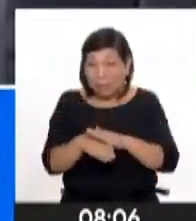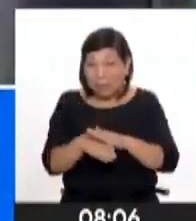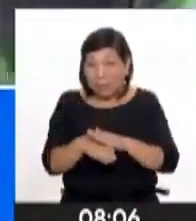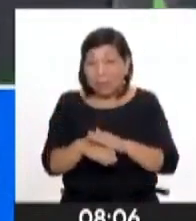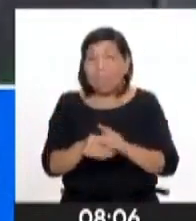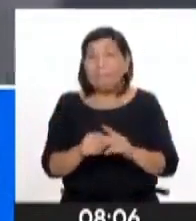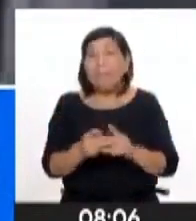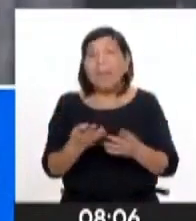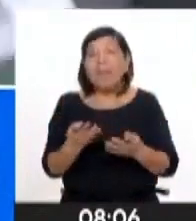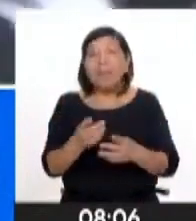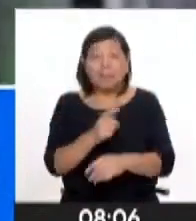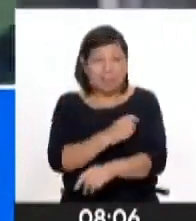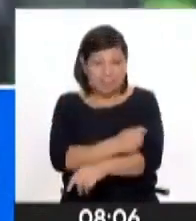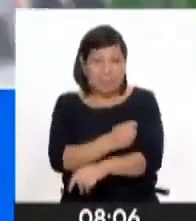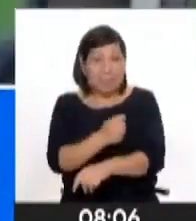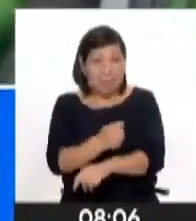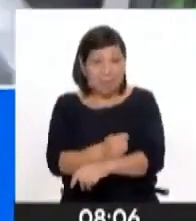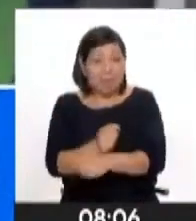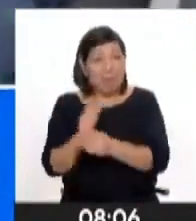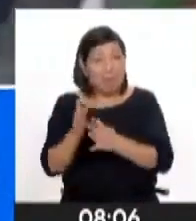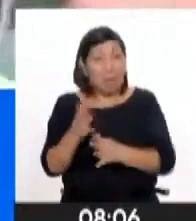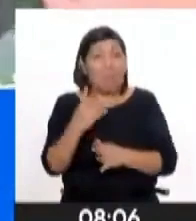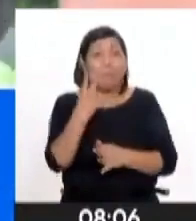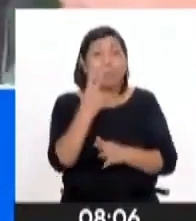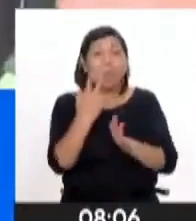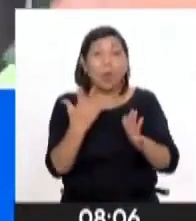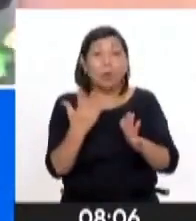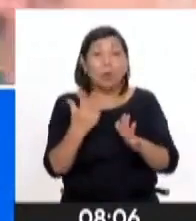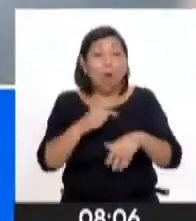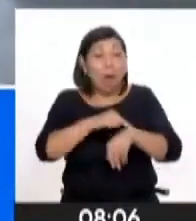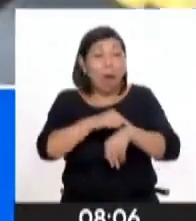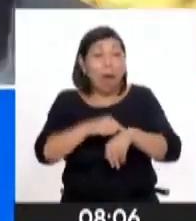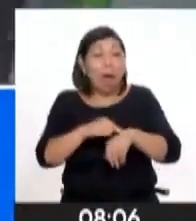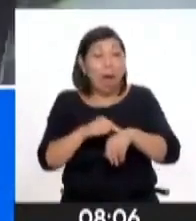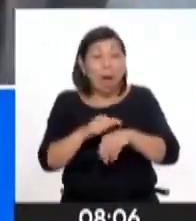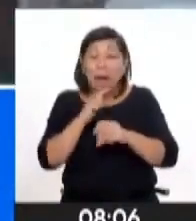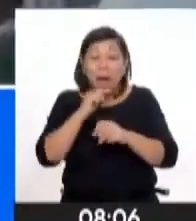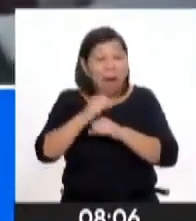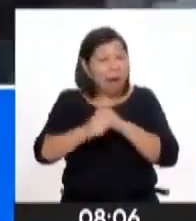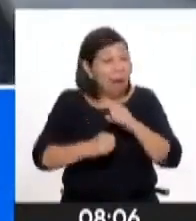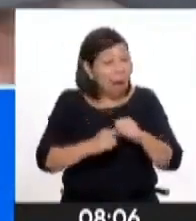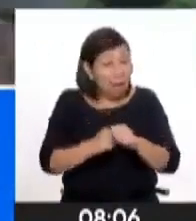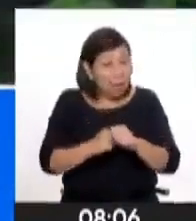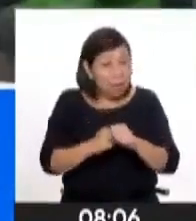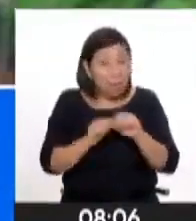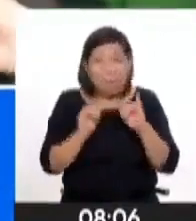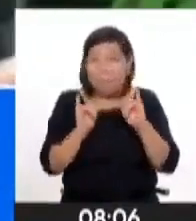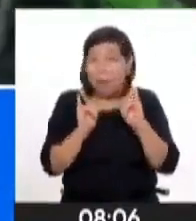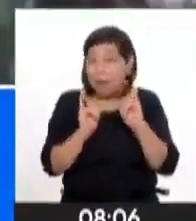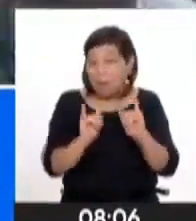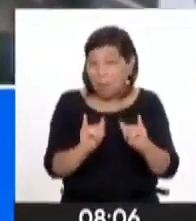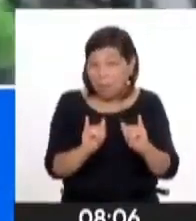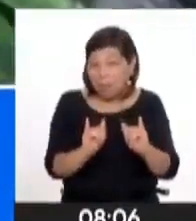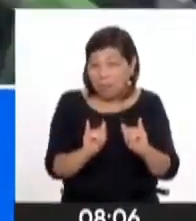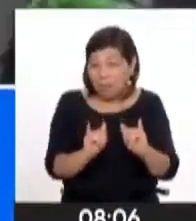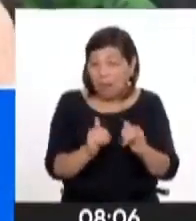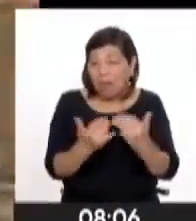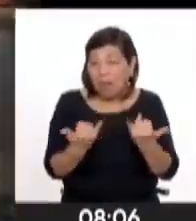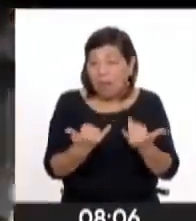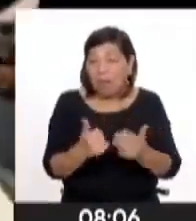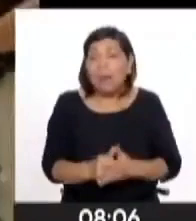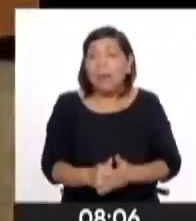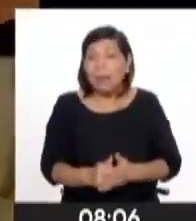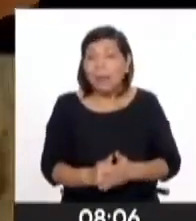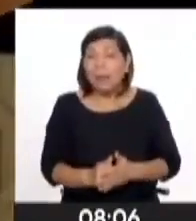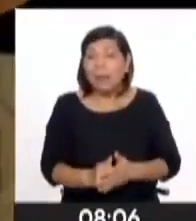2005. Su madre, Beth, nunca ha dejado de buscar justicia. La desaparición de la norteamericana